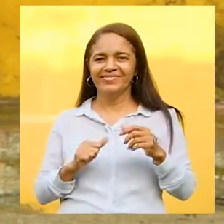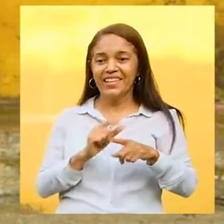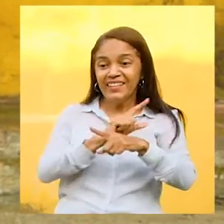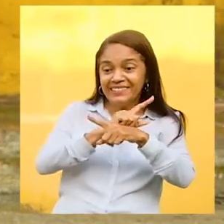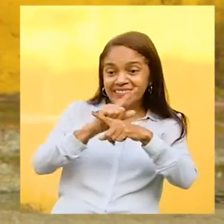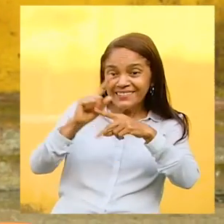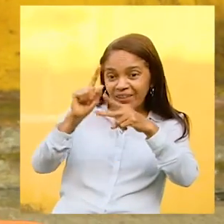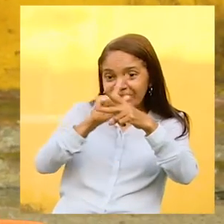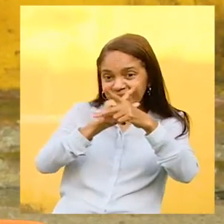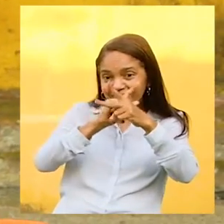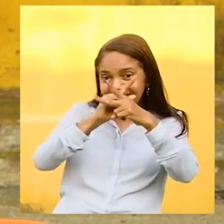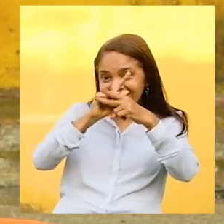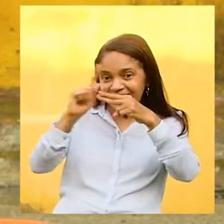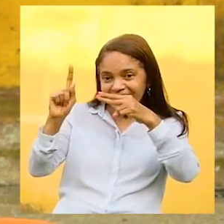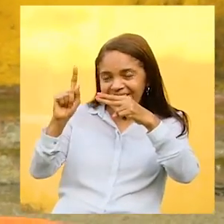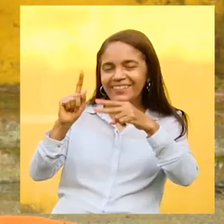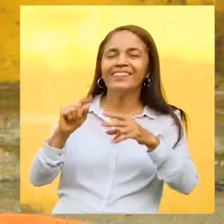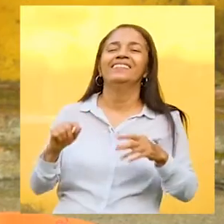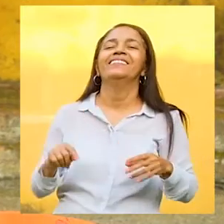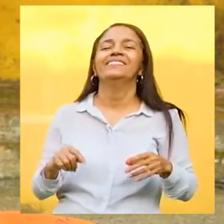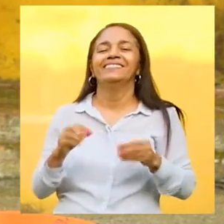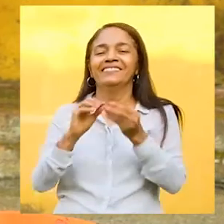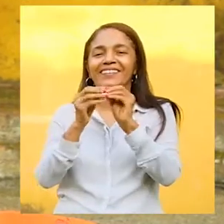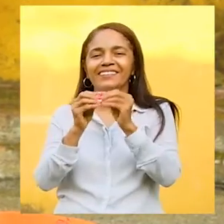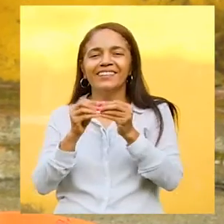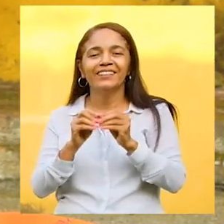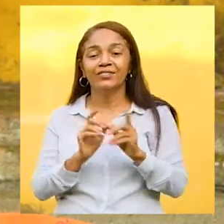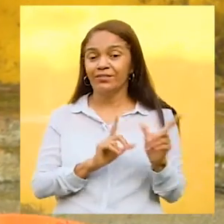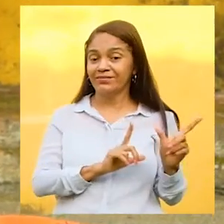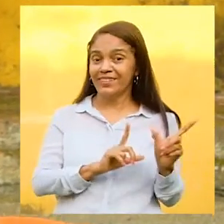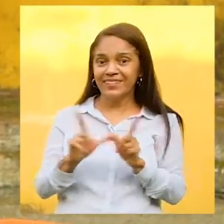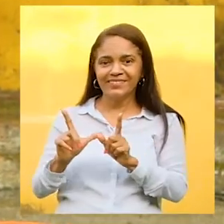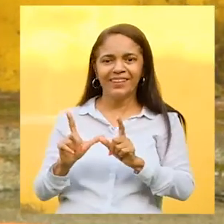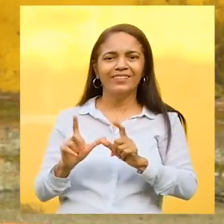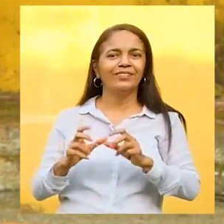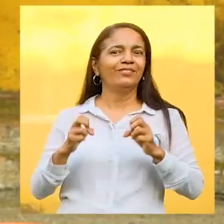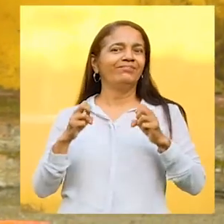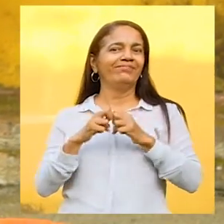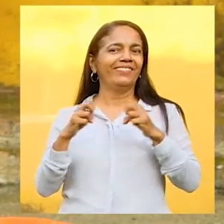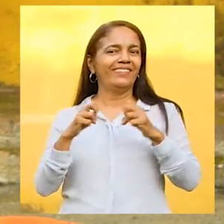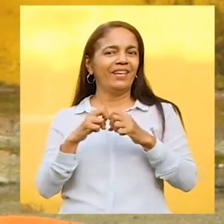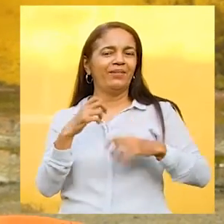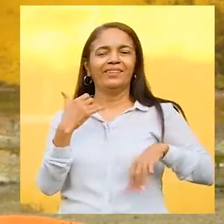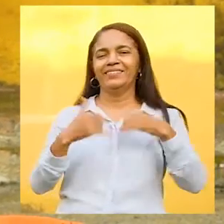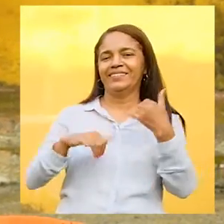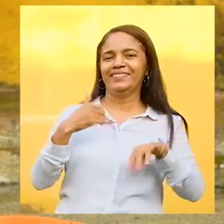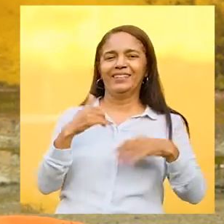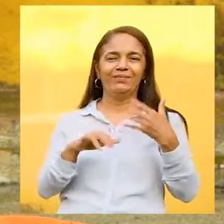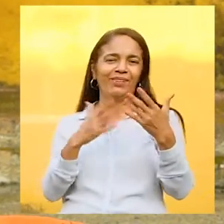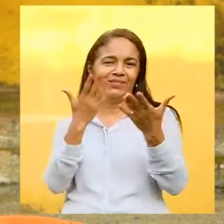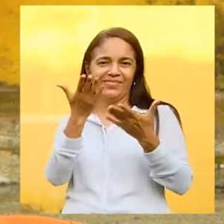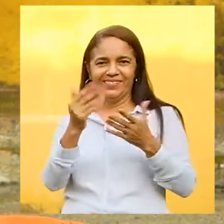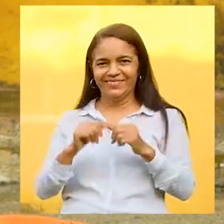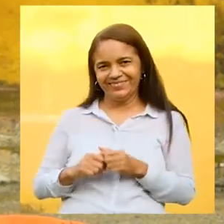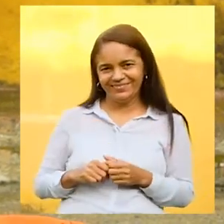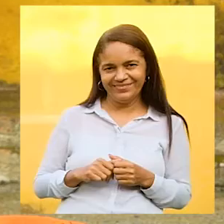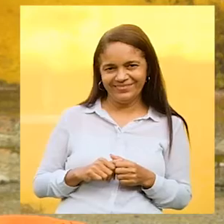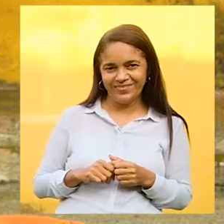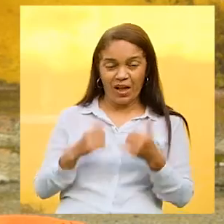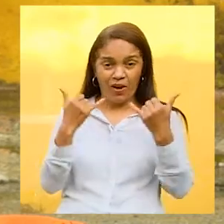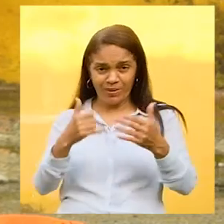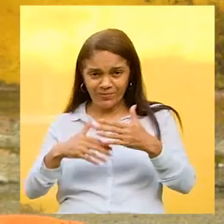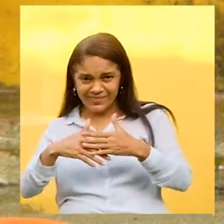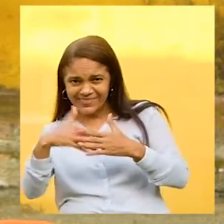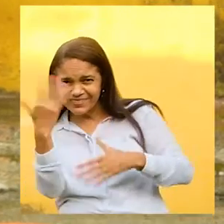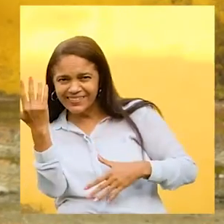del taller? Yo, supremamente lista y con energía para divertirme contigo. Vamos a iniciar la